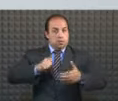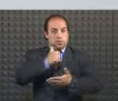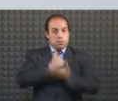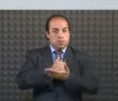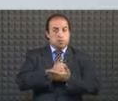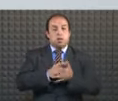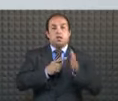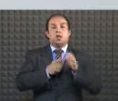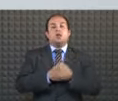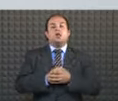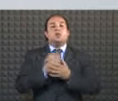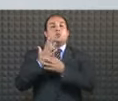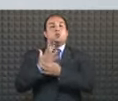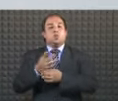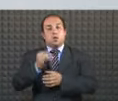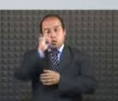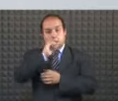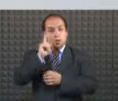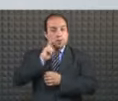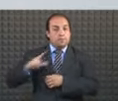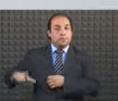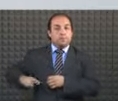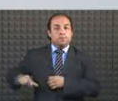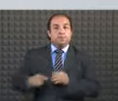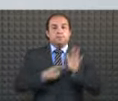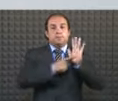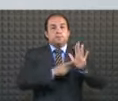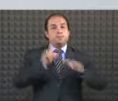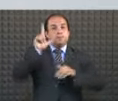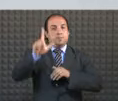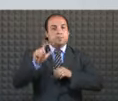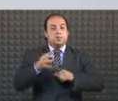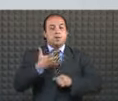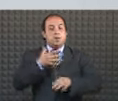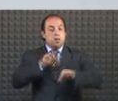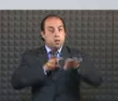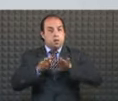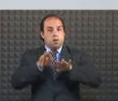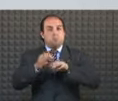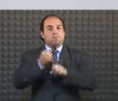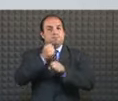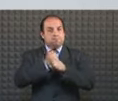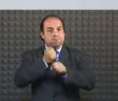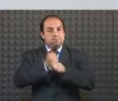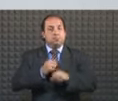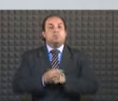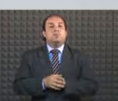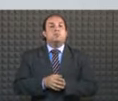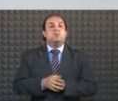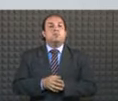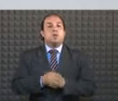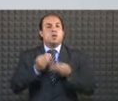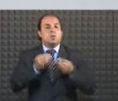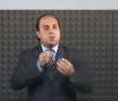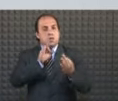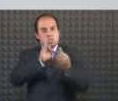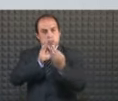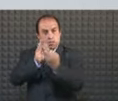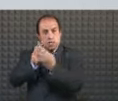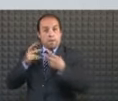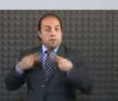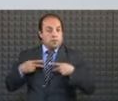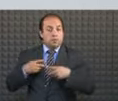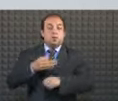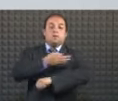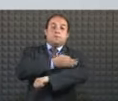se presentará el lunes, pero vamos a estar con mucho trabajo comunitario, con mucha cercanía con las personas,